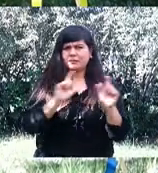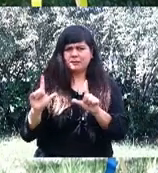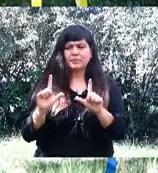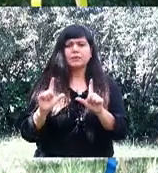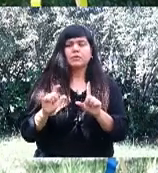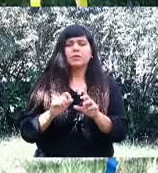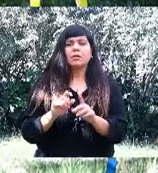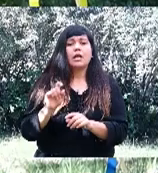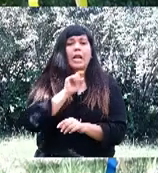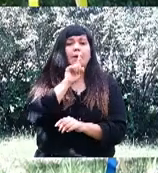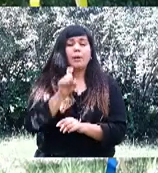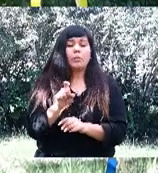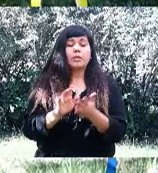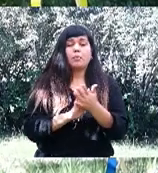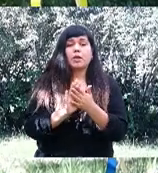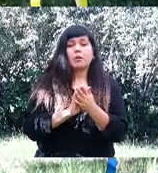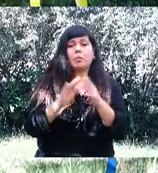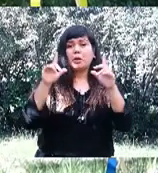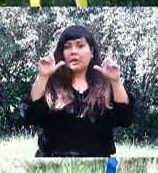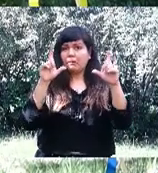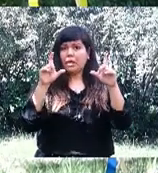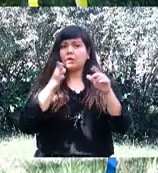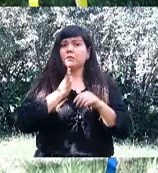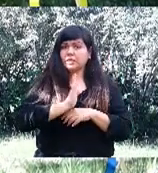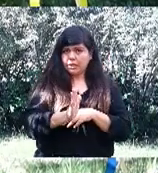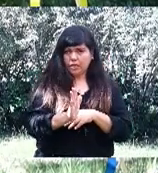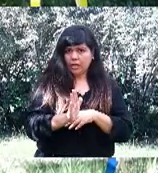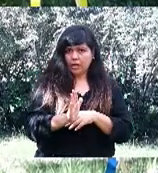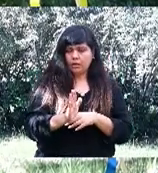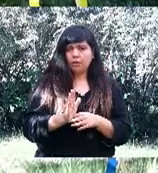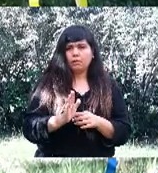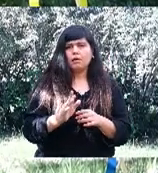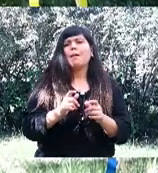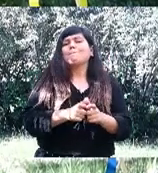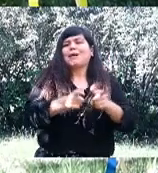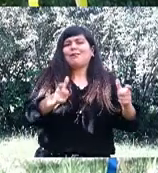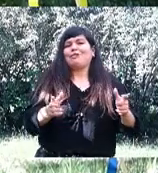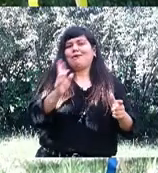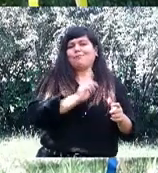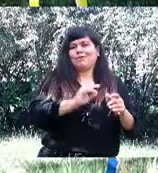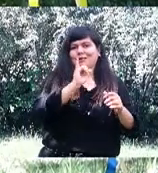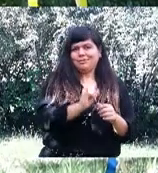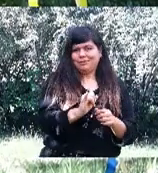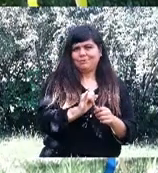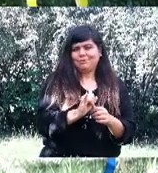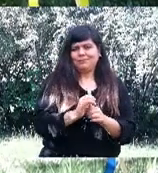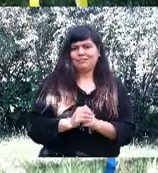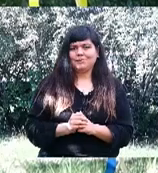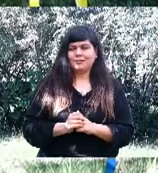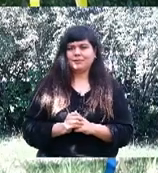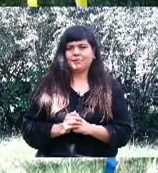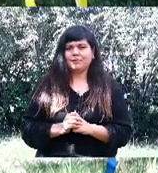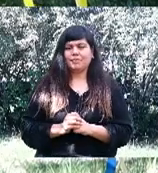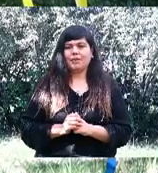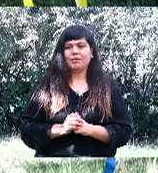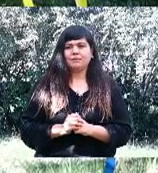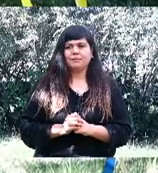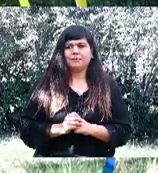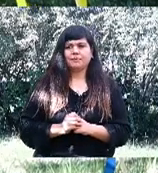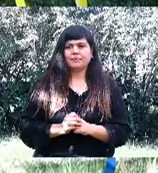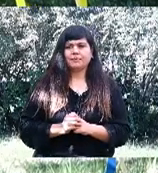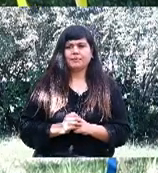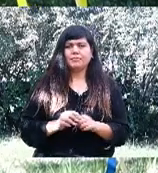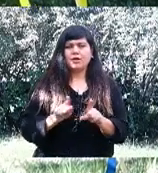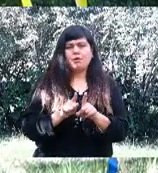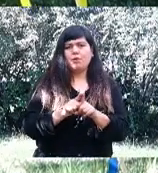ante la pregunta de si la imagen seguía vigente eh una gran mayoría contestó que sí eh una un eh fue